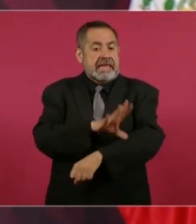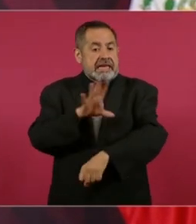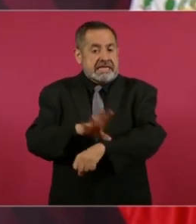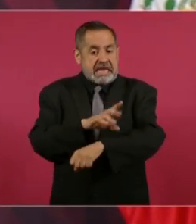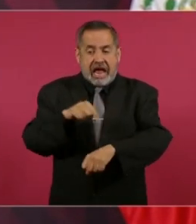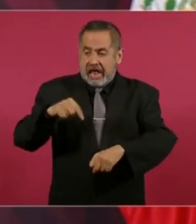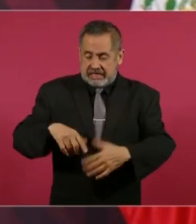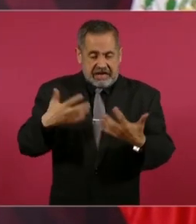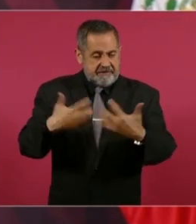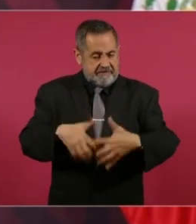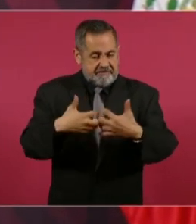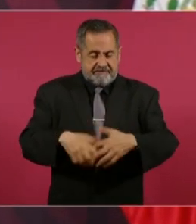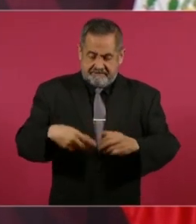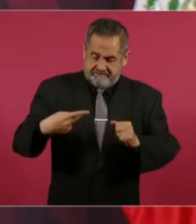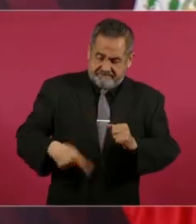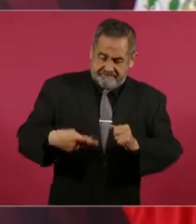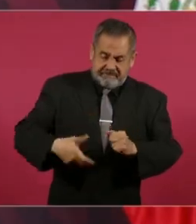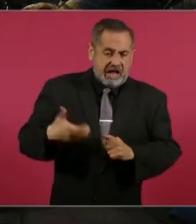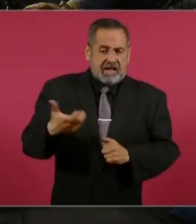energéticos.